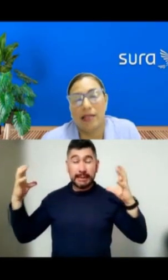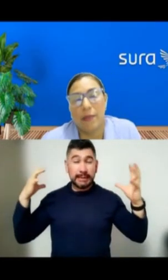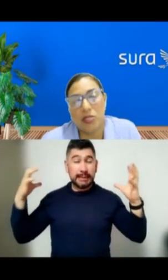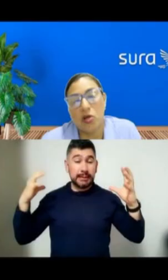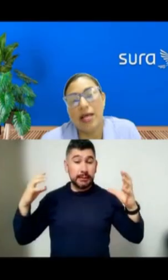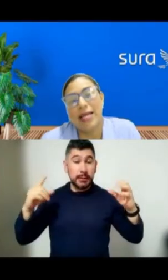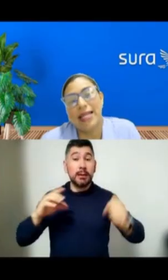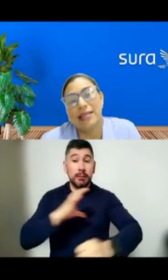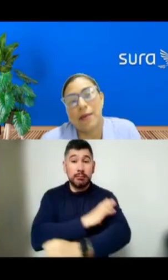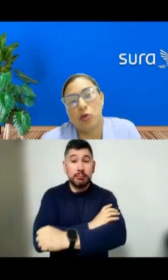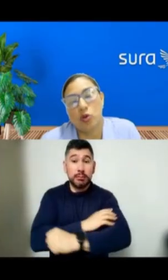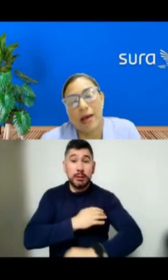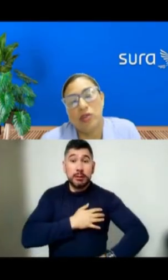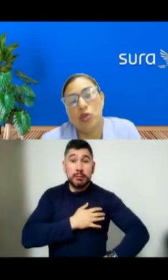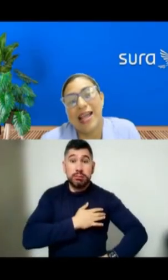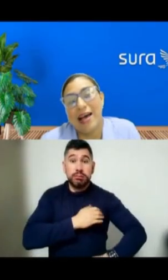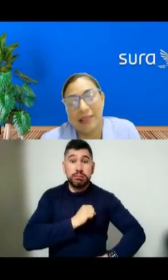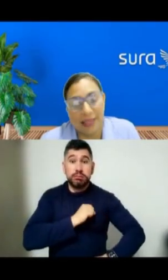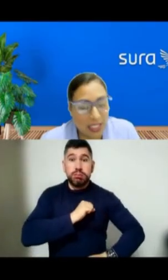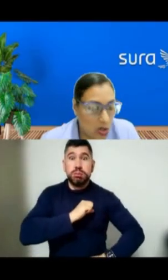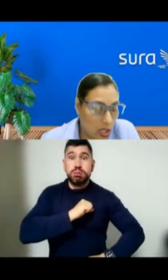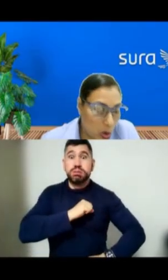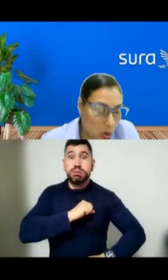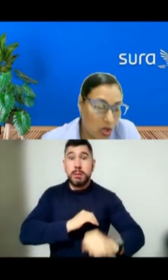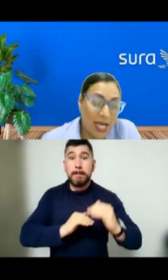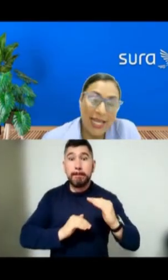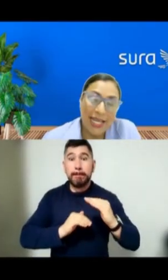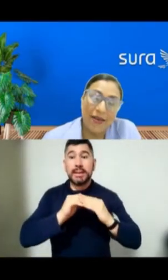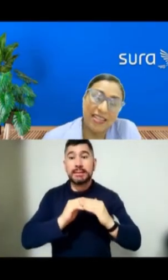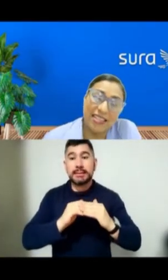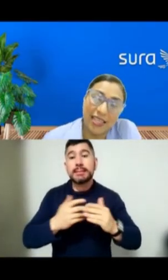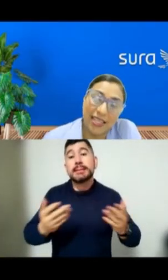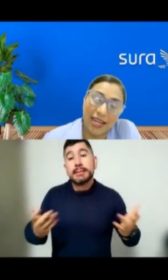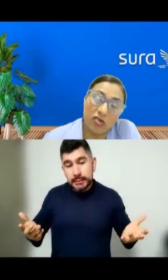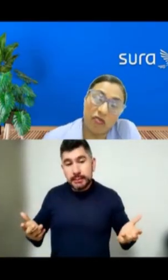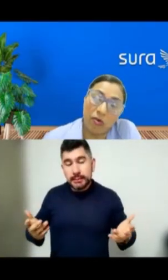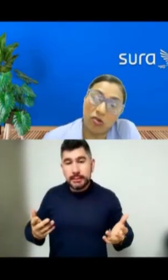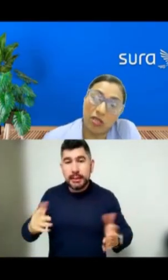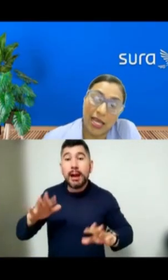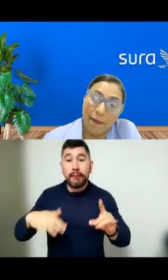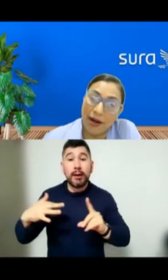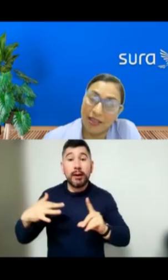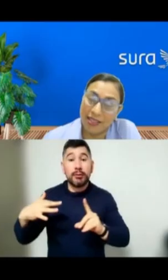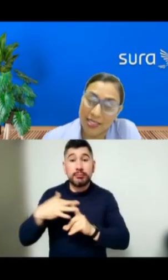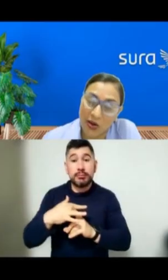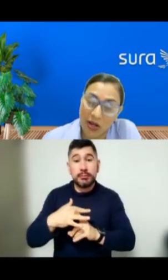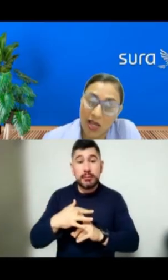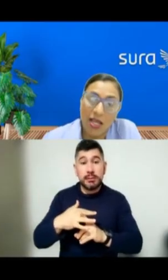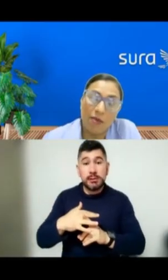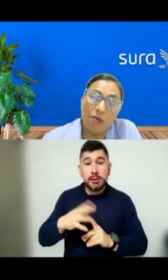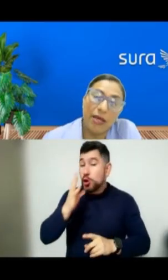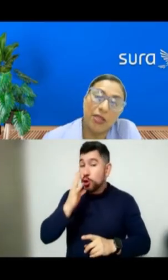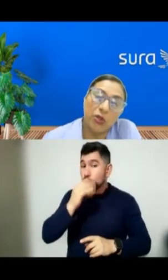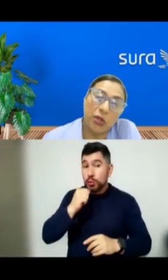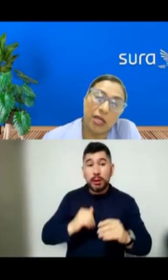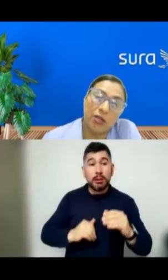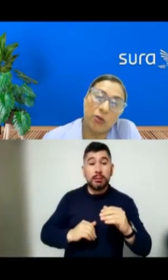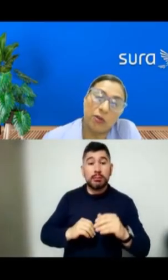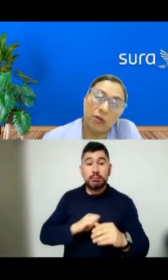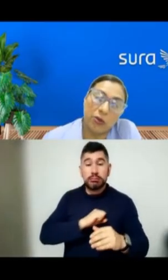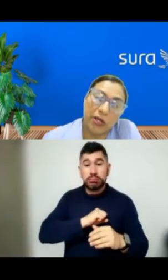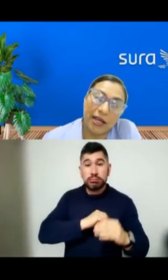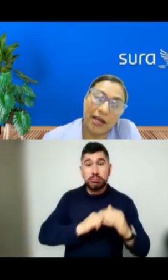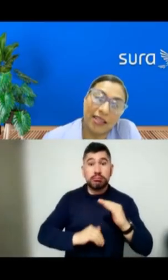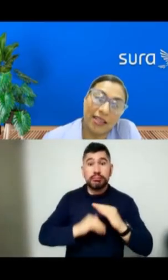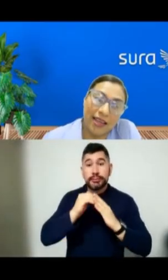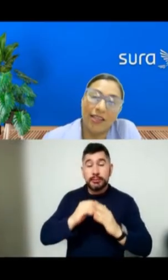alterar a esta persona que le estamos tomando la tensión, incluso que a veces ni siquiera sufrimos de hipertensión y al momento